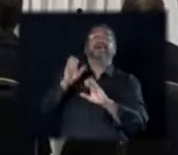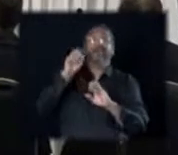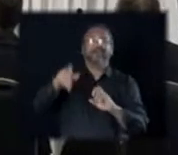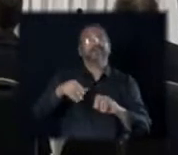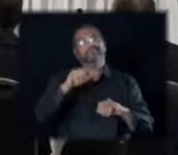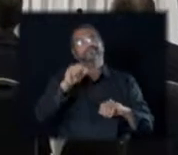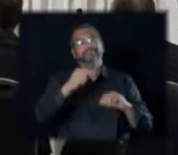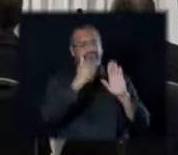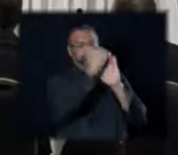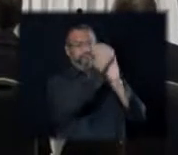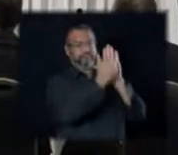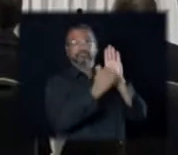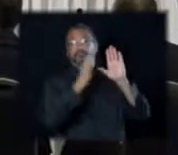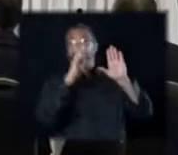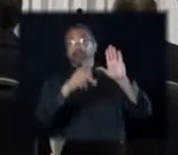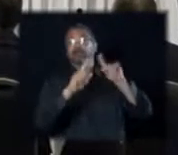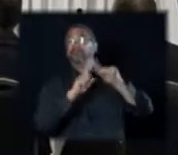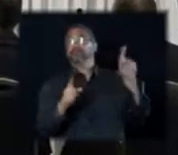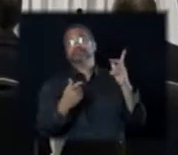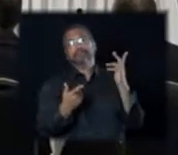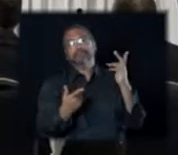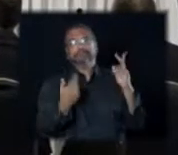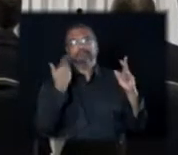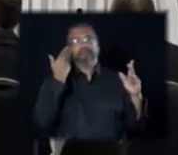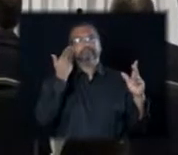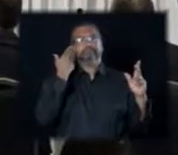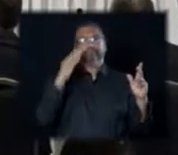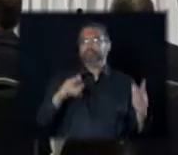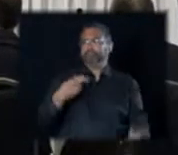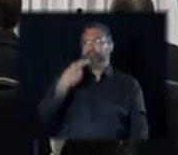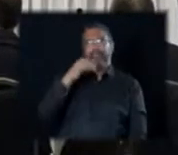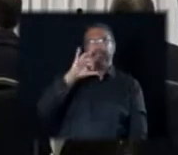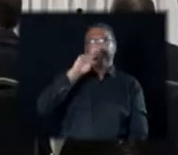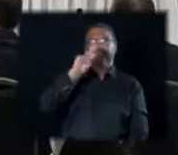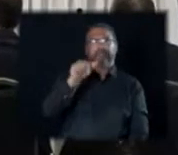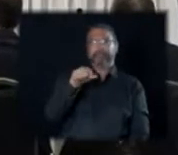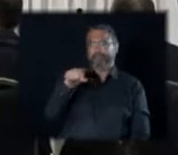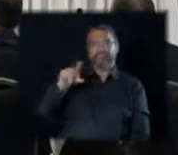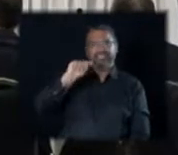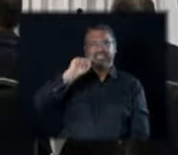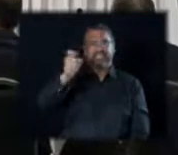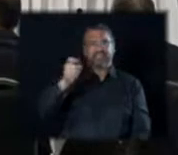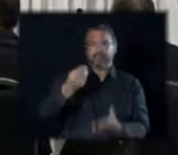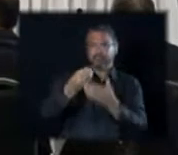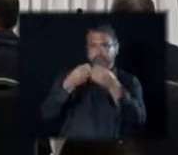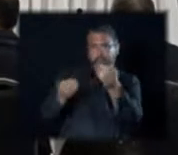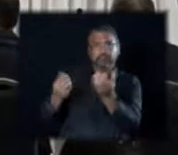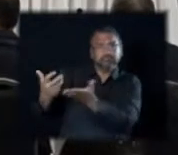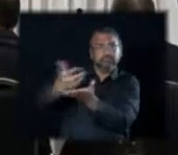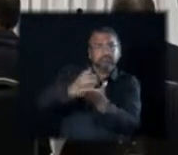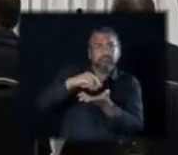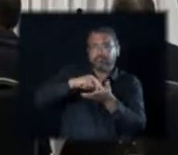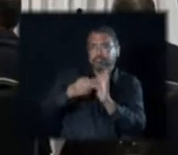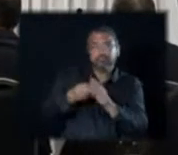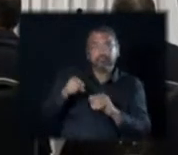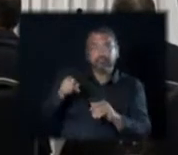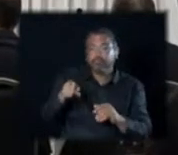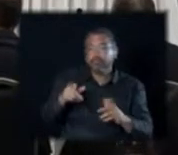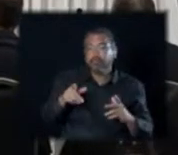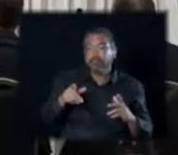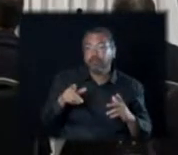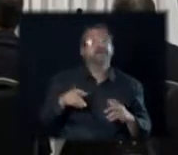este análisis solamente provee cuentas bancarias, pero no sé si Hacienda tiene algo que comentar acerca de